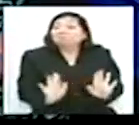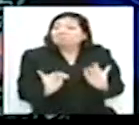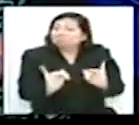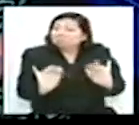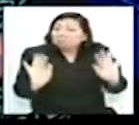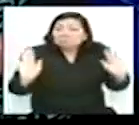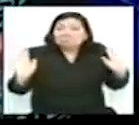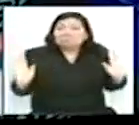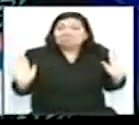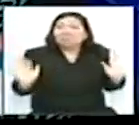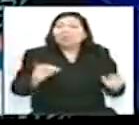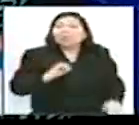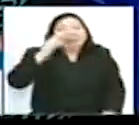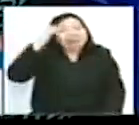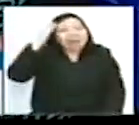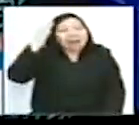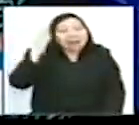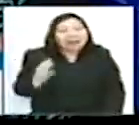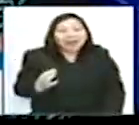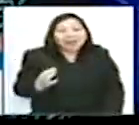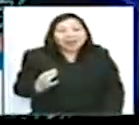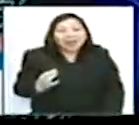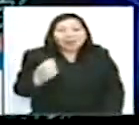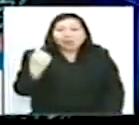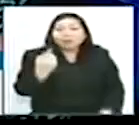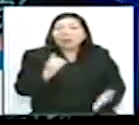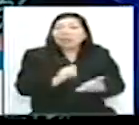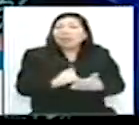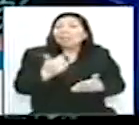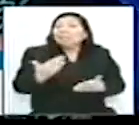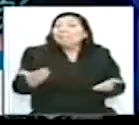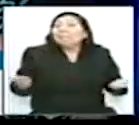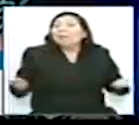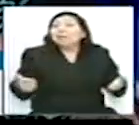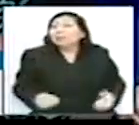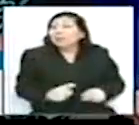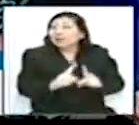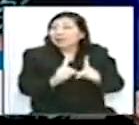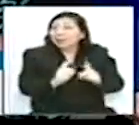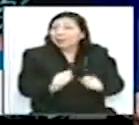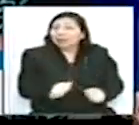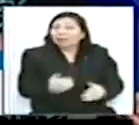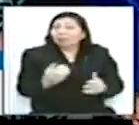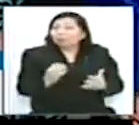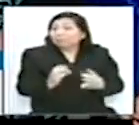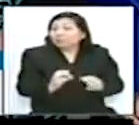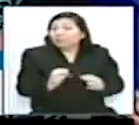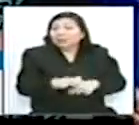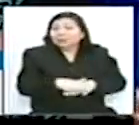ahí. Yo creo que si hay simplemente qué va a suceder en cuestiones que son accesorias